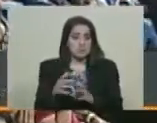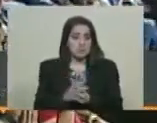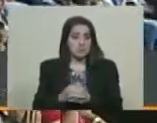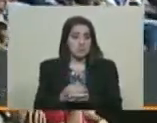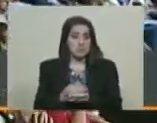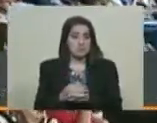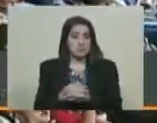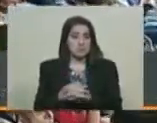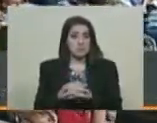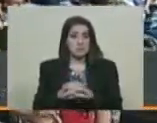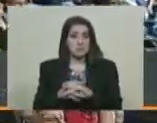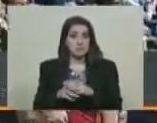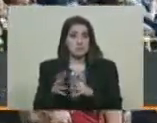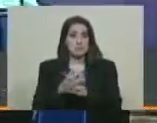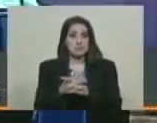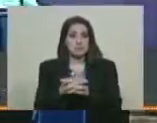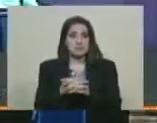vamos a